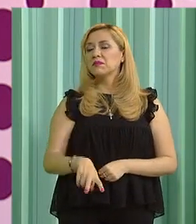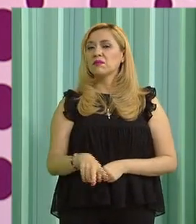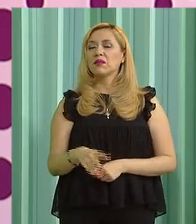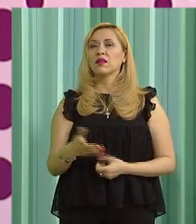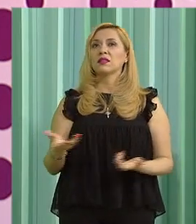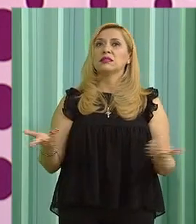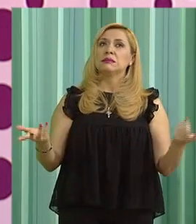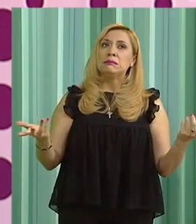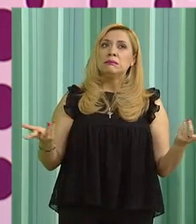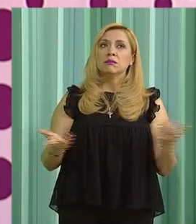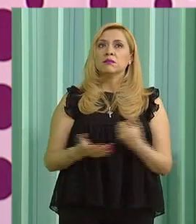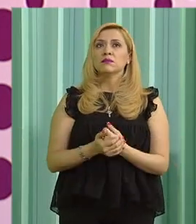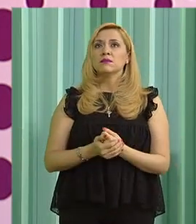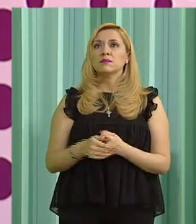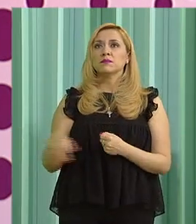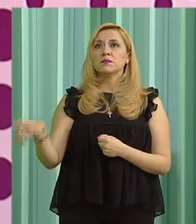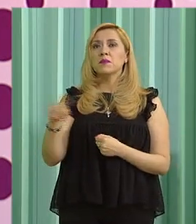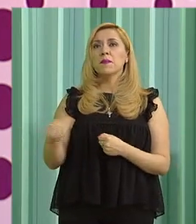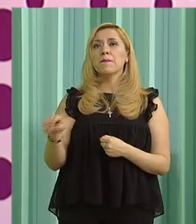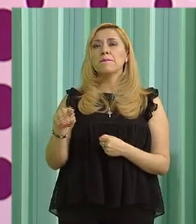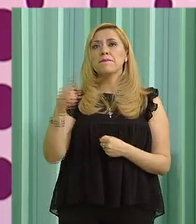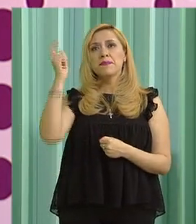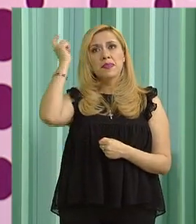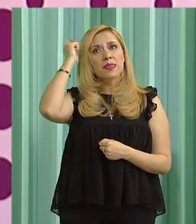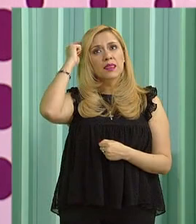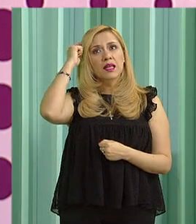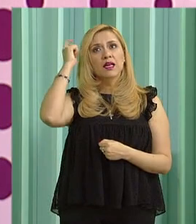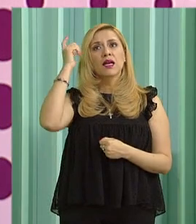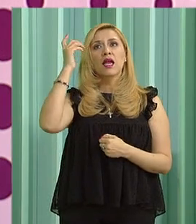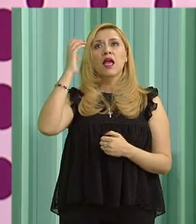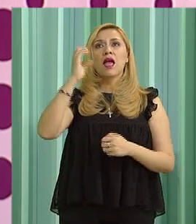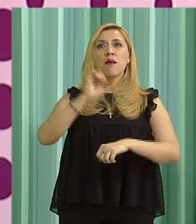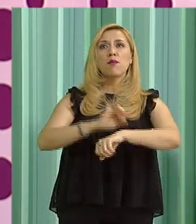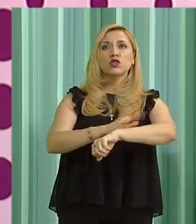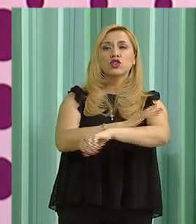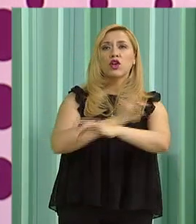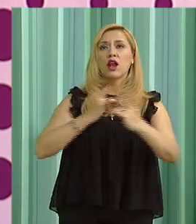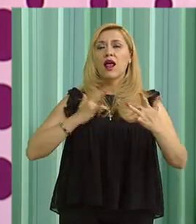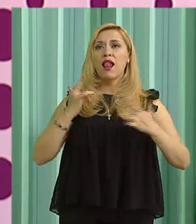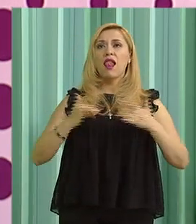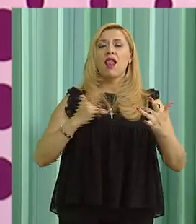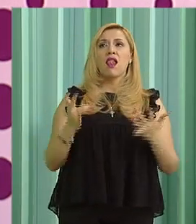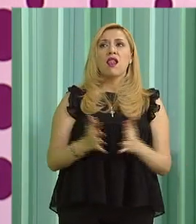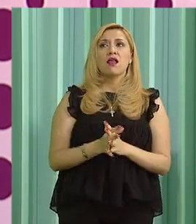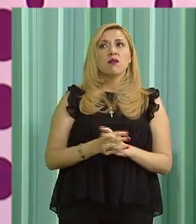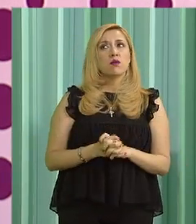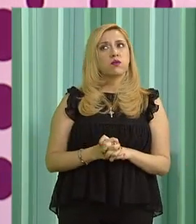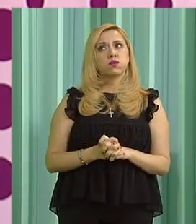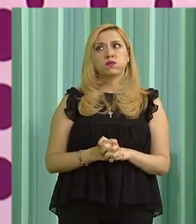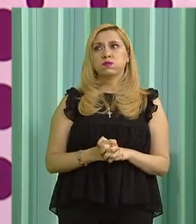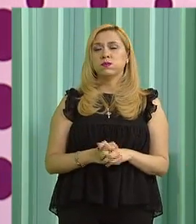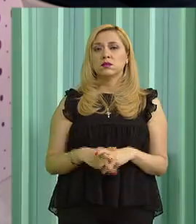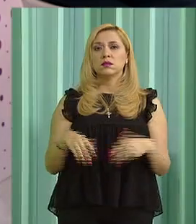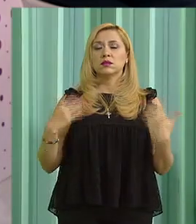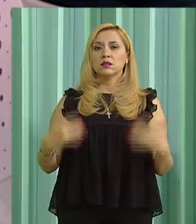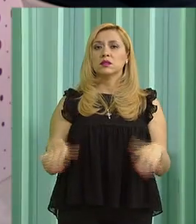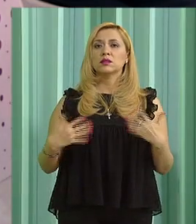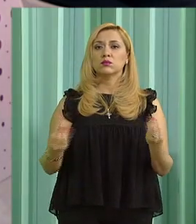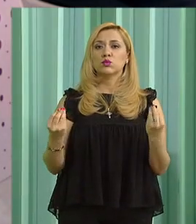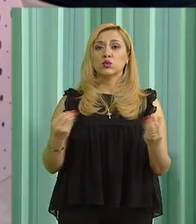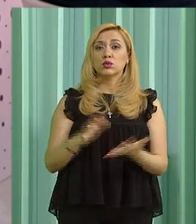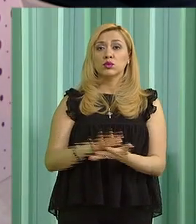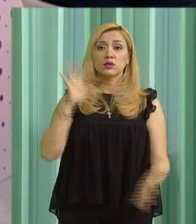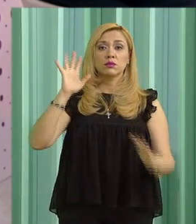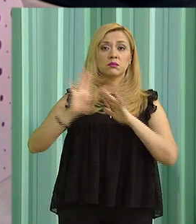Las afectaciones mentales y emocionales tienen un gran índice dentro de la